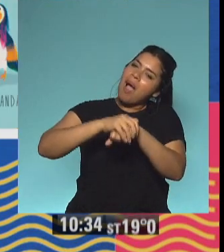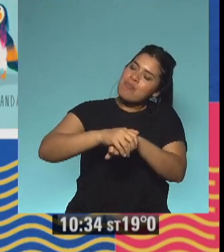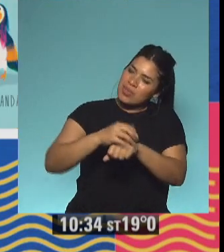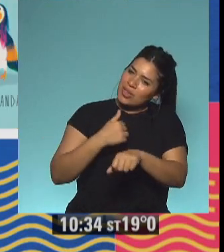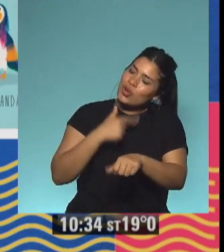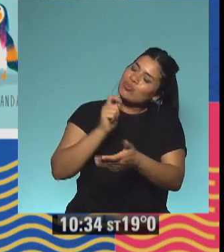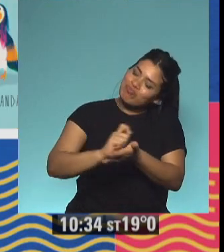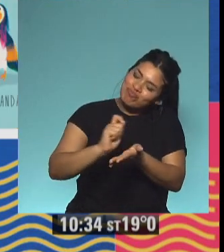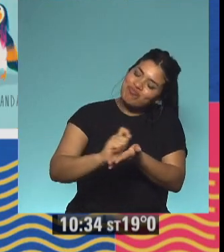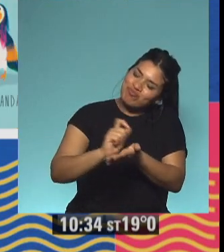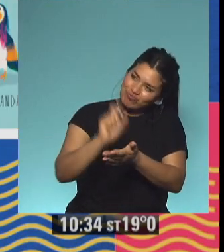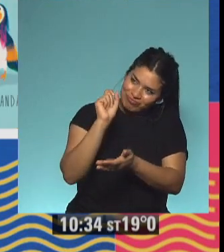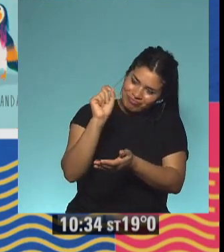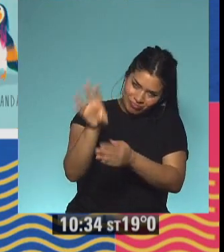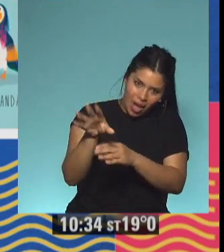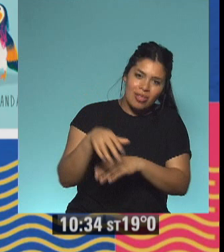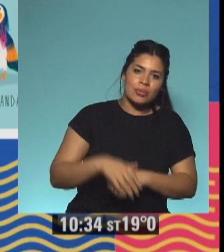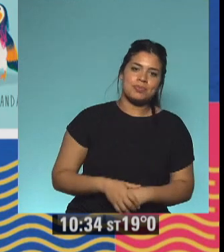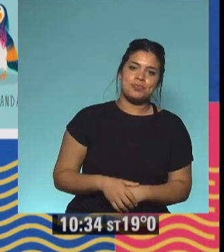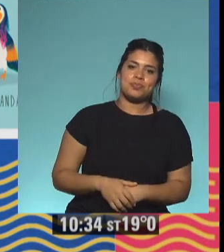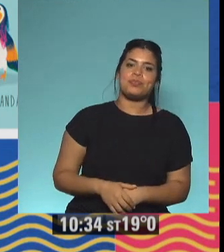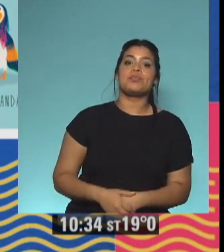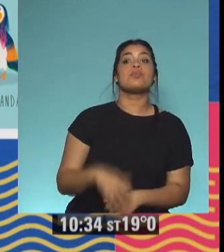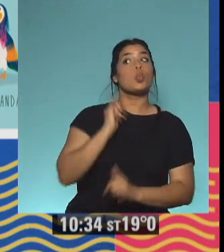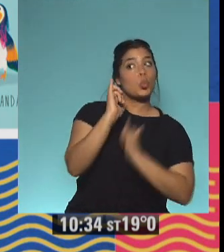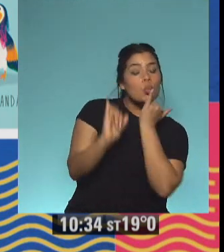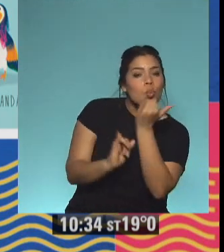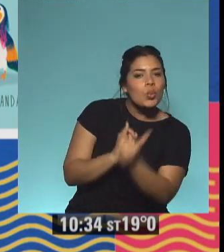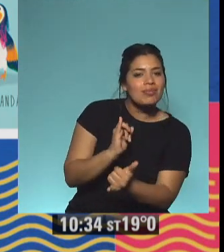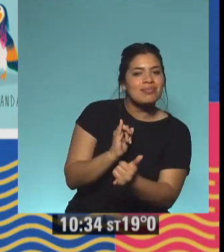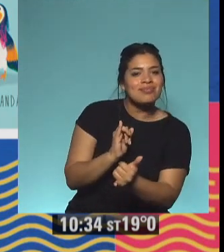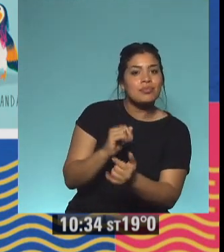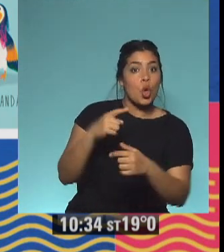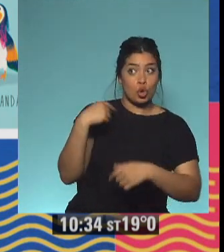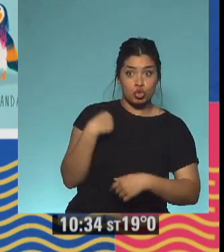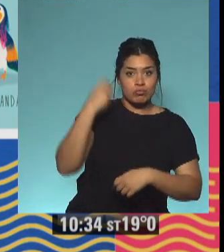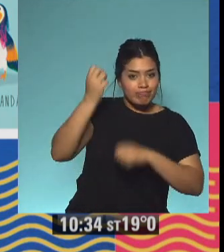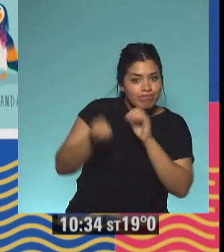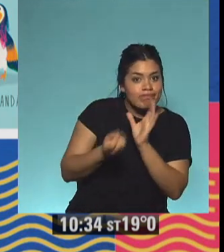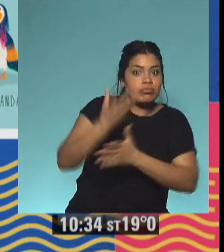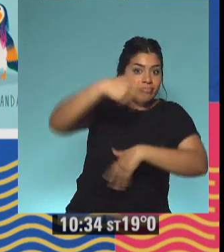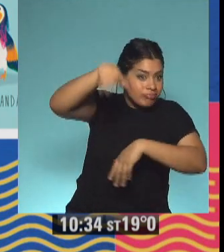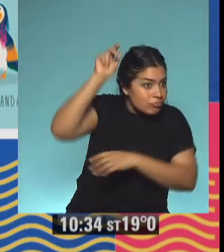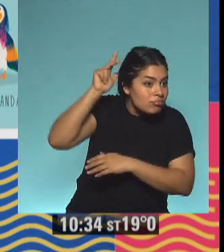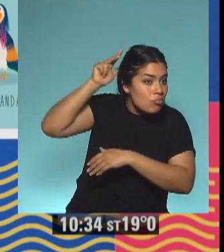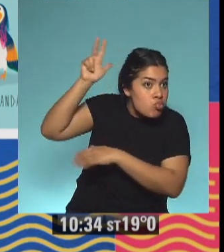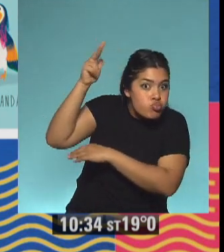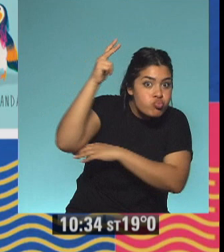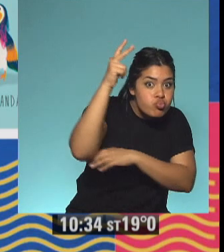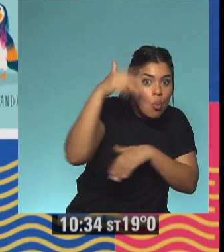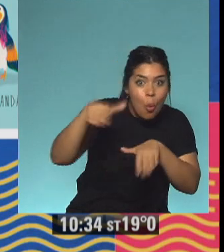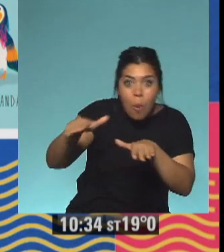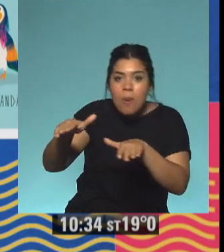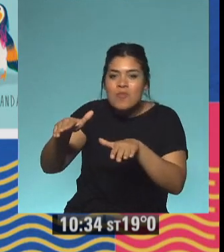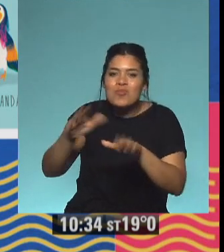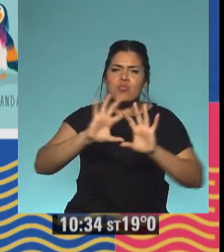Querido Teo, gracias a nuestro invento he podido viajar por todo el mundo. Ahora vivo en un lugar